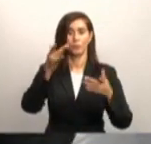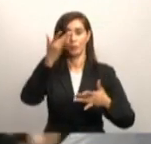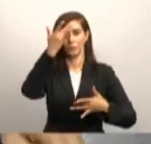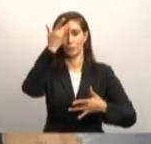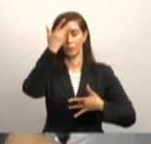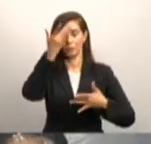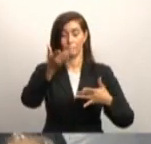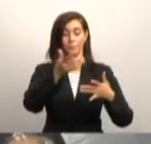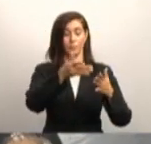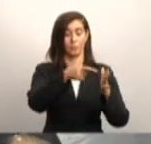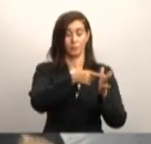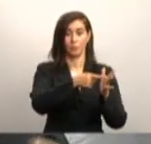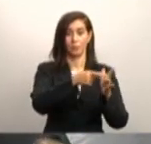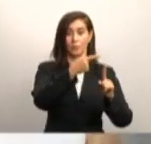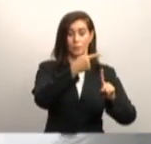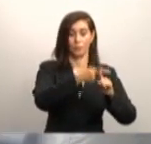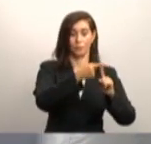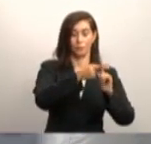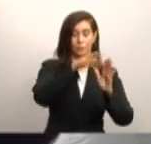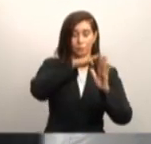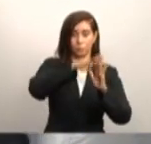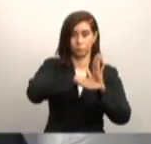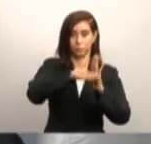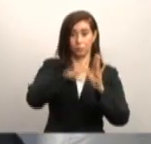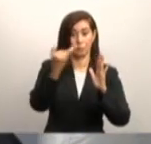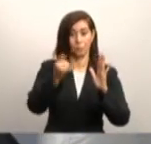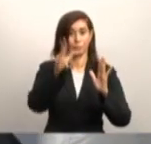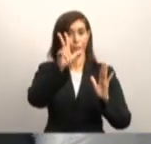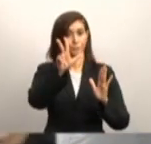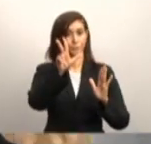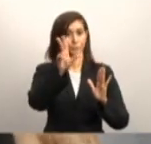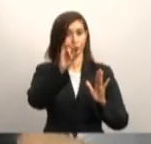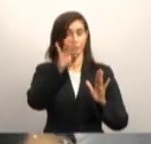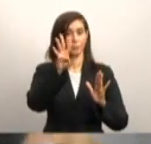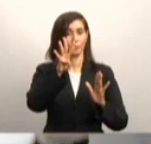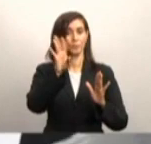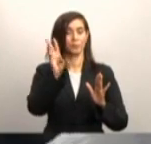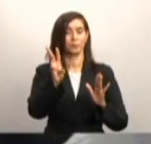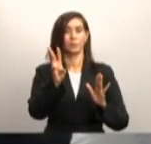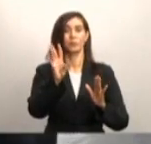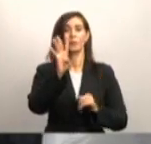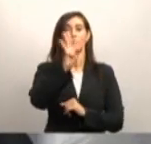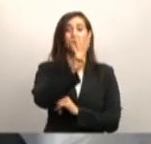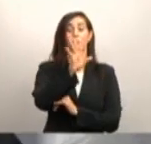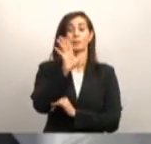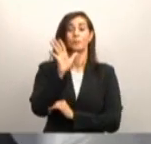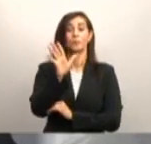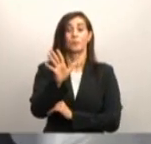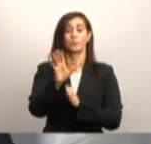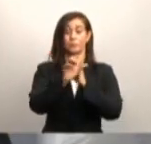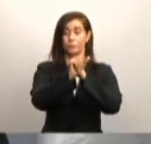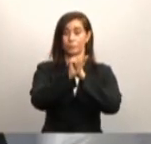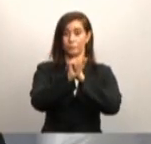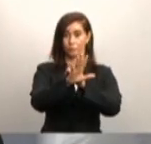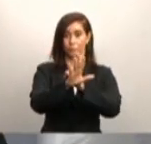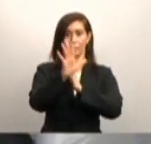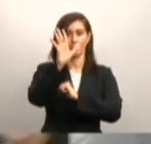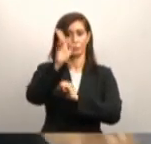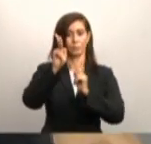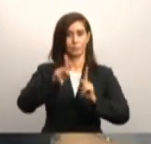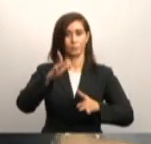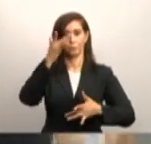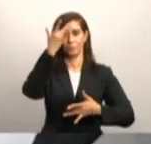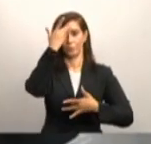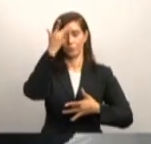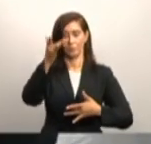presentó 3 en el boletín 46, boletín número 45, 5